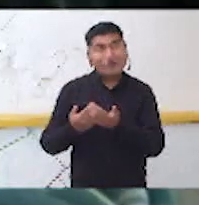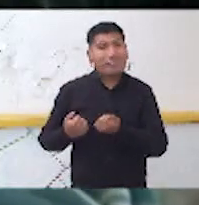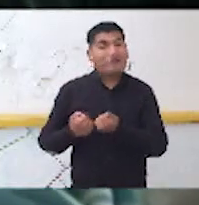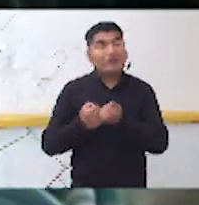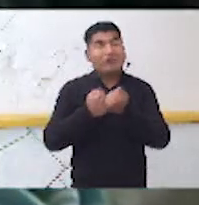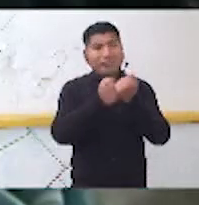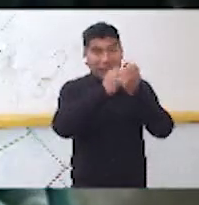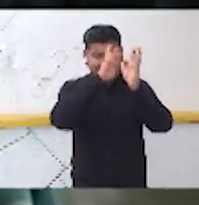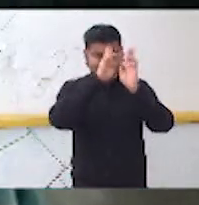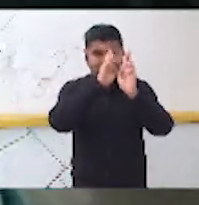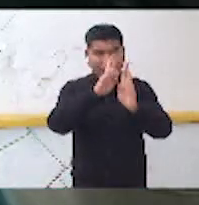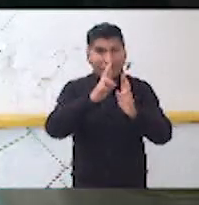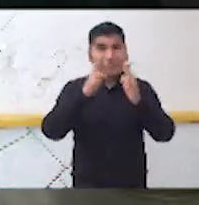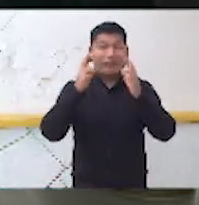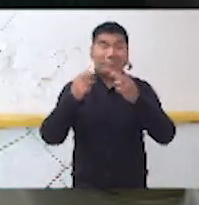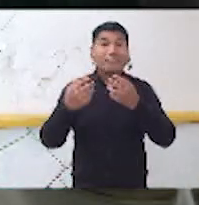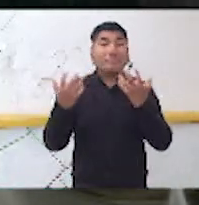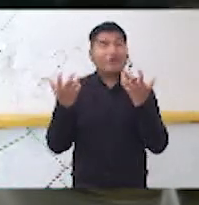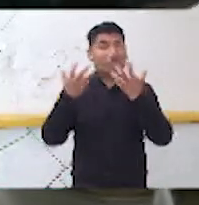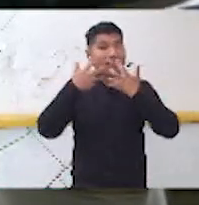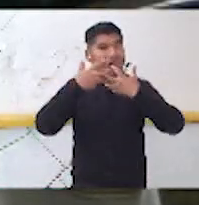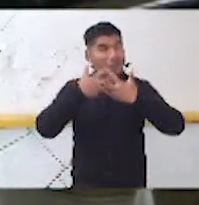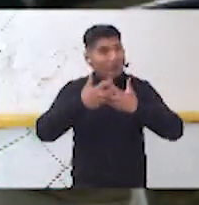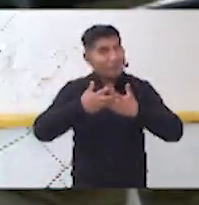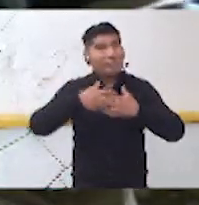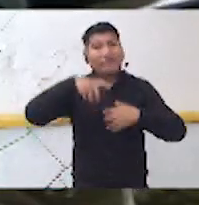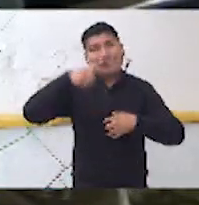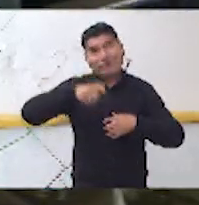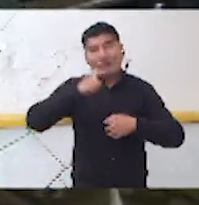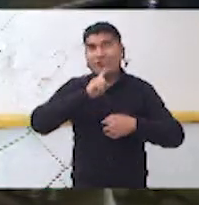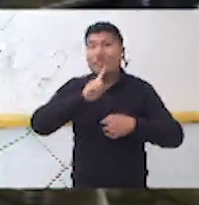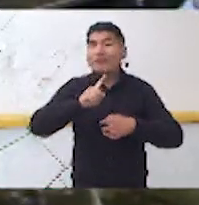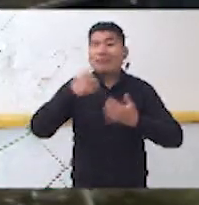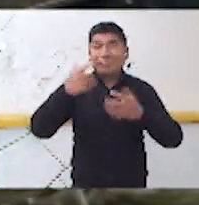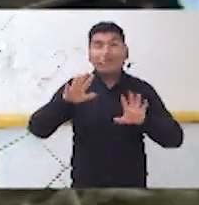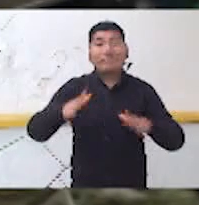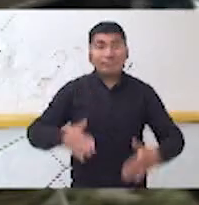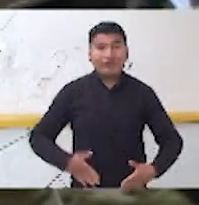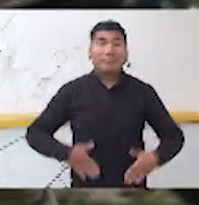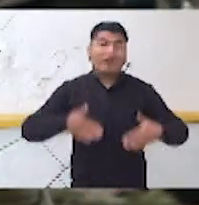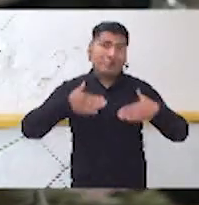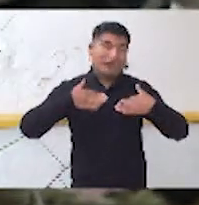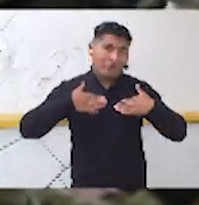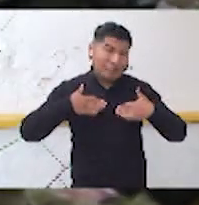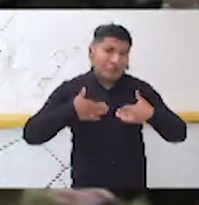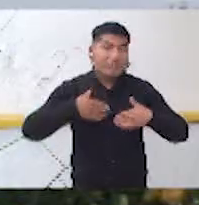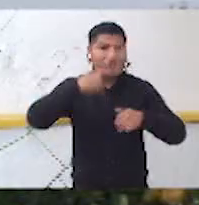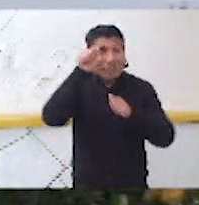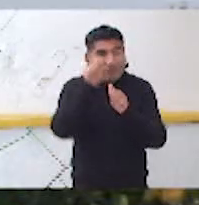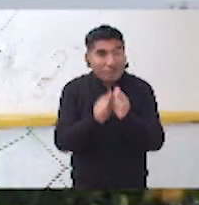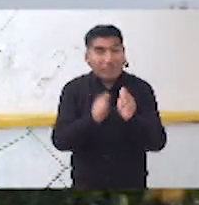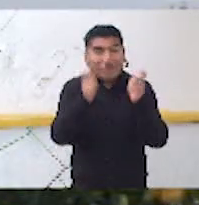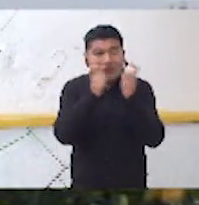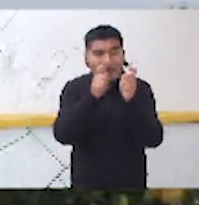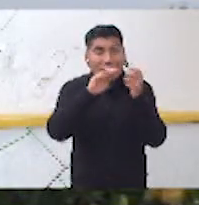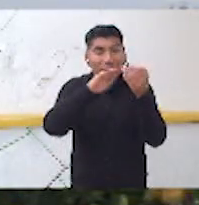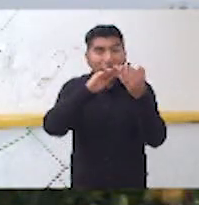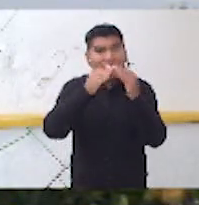tolerancia, respeto y complementariedad deben ser acogidos y vividos en el seno de cada pequeña